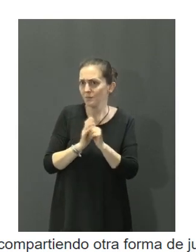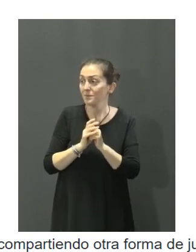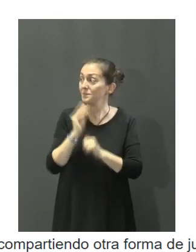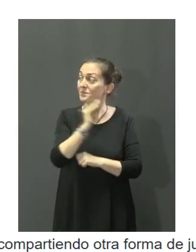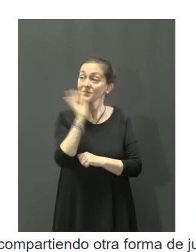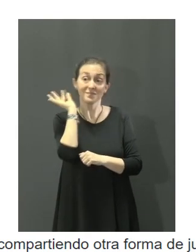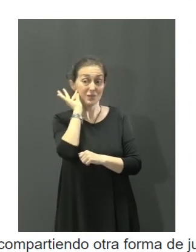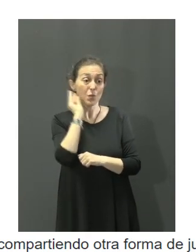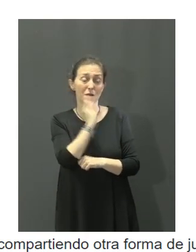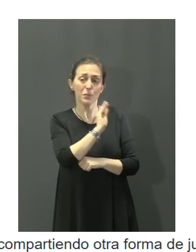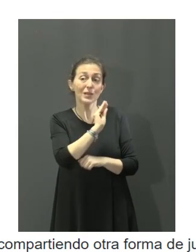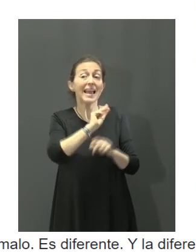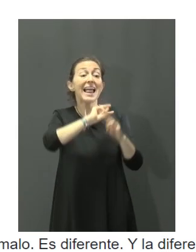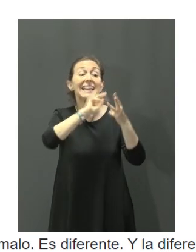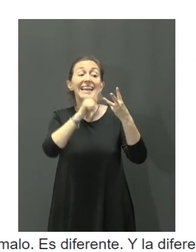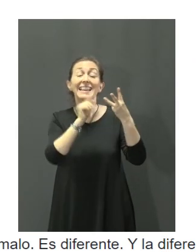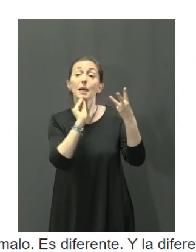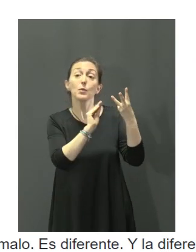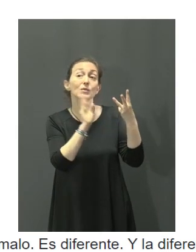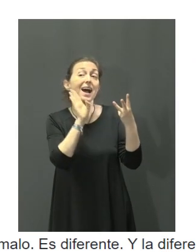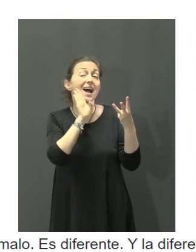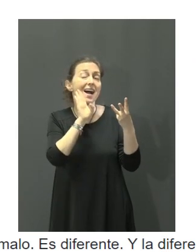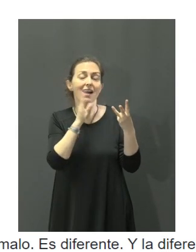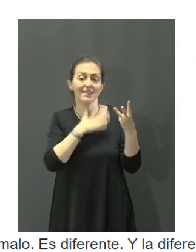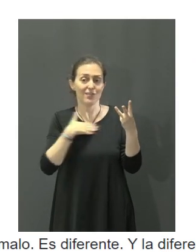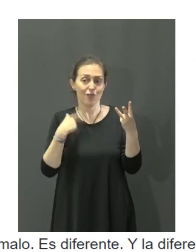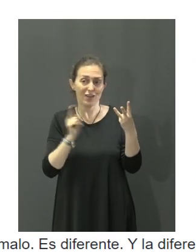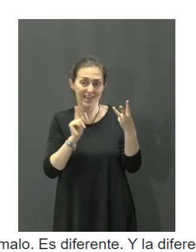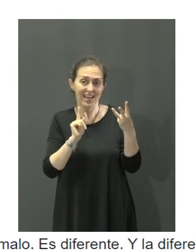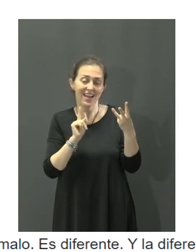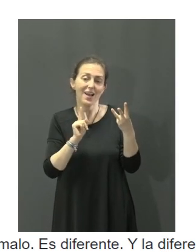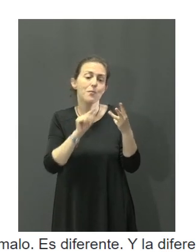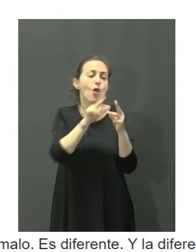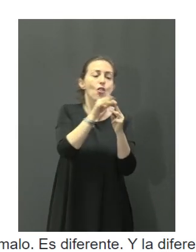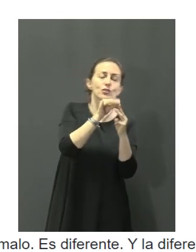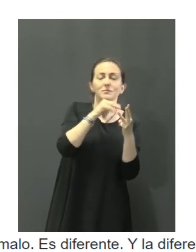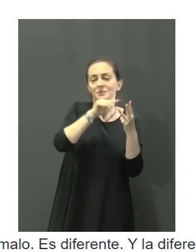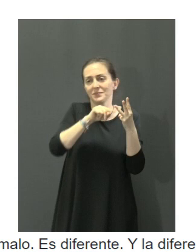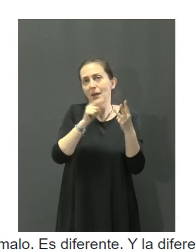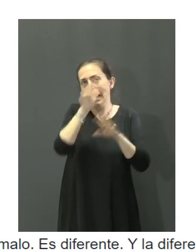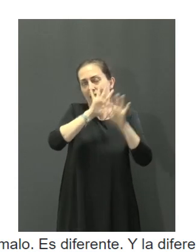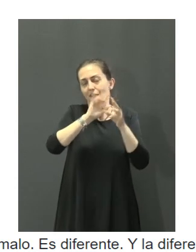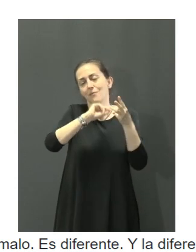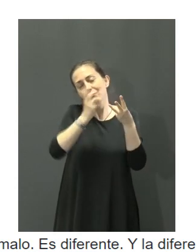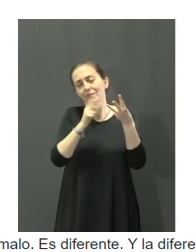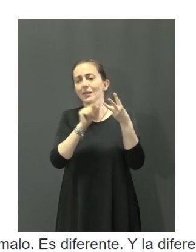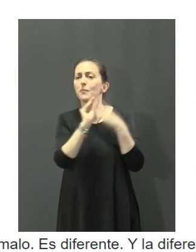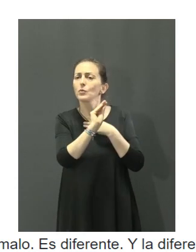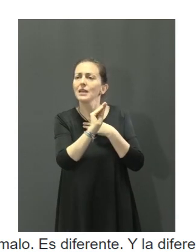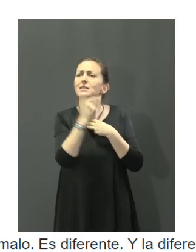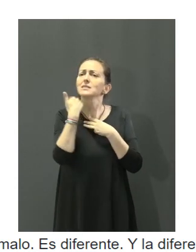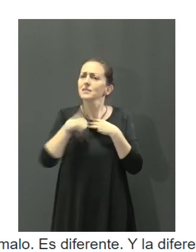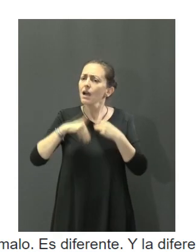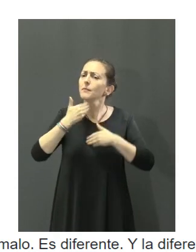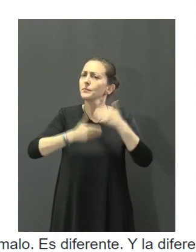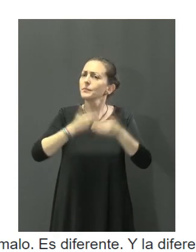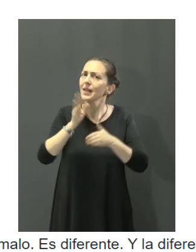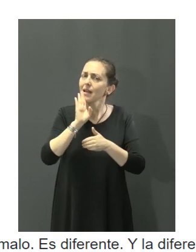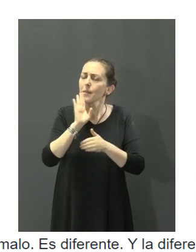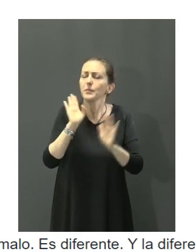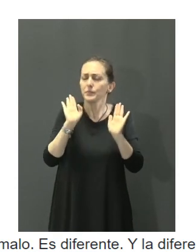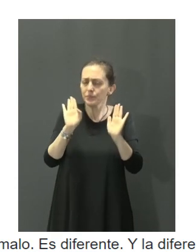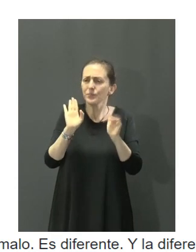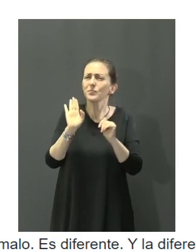Claro, y aquí viene la tercera pregunta, que no te la quería hacer junto con las otras dos, para no liarte. Ya has avanzado algo,